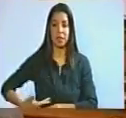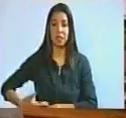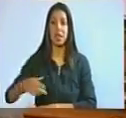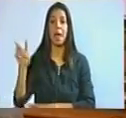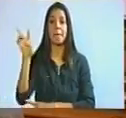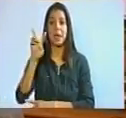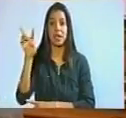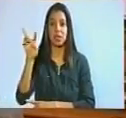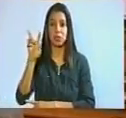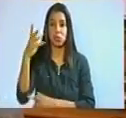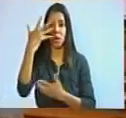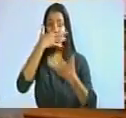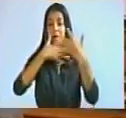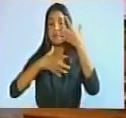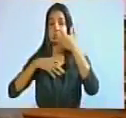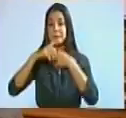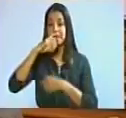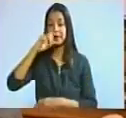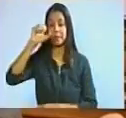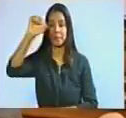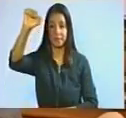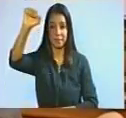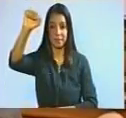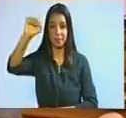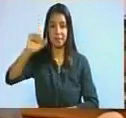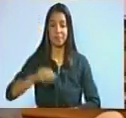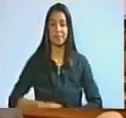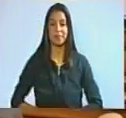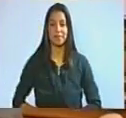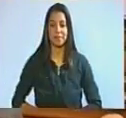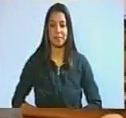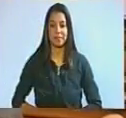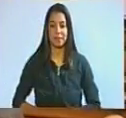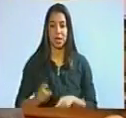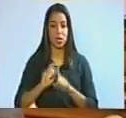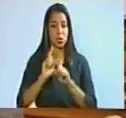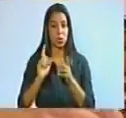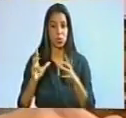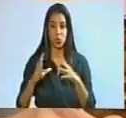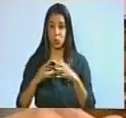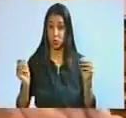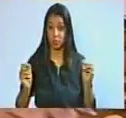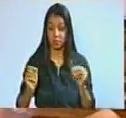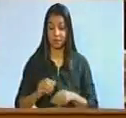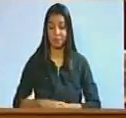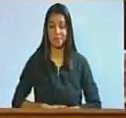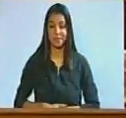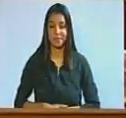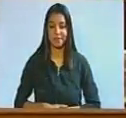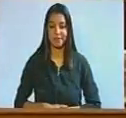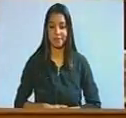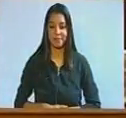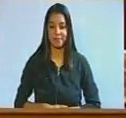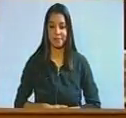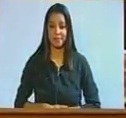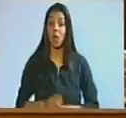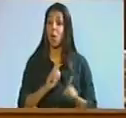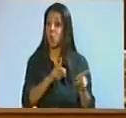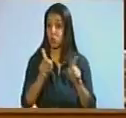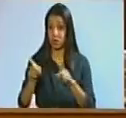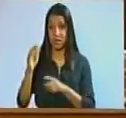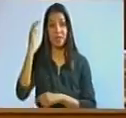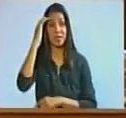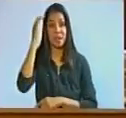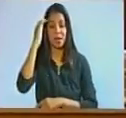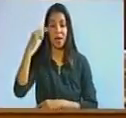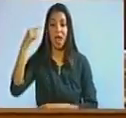República Bolivariana de Venezuela, Nicolás Maduro Moros. Es todo, presidenta. Como todos ustedes saben, el día